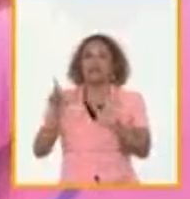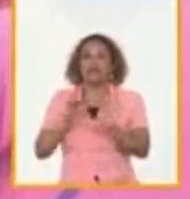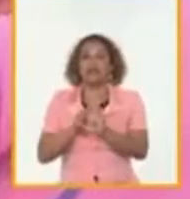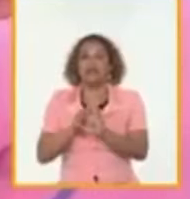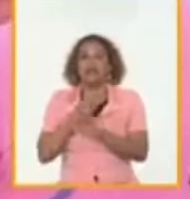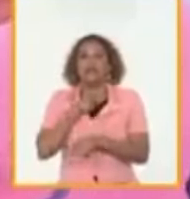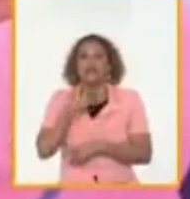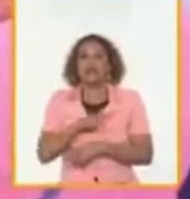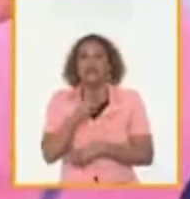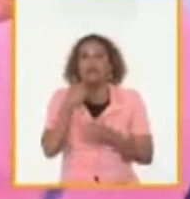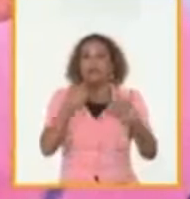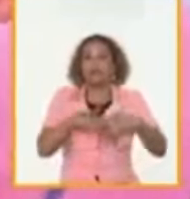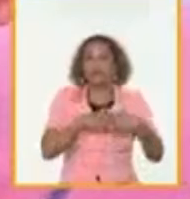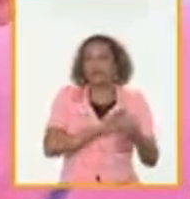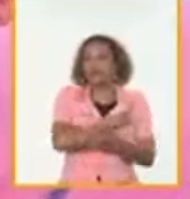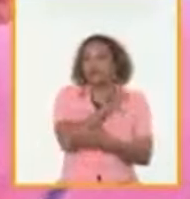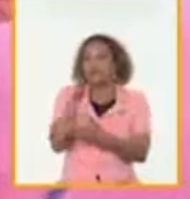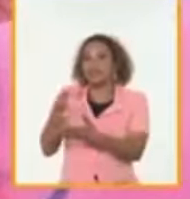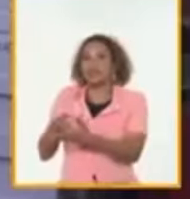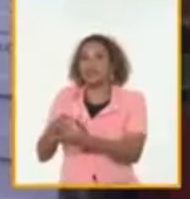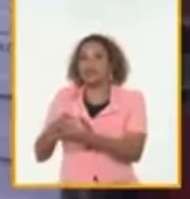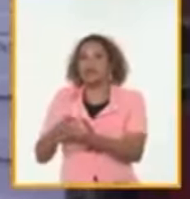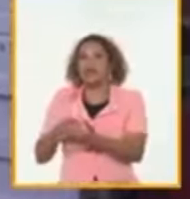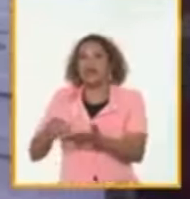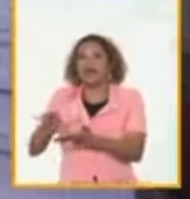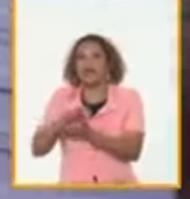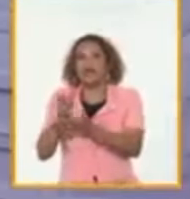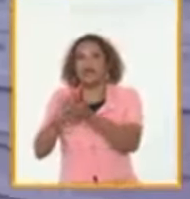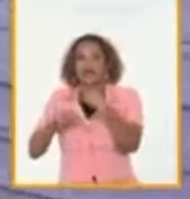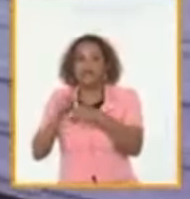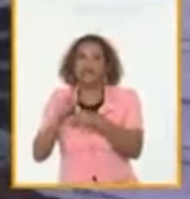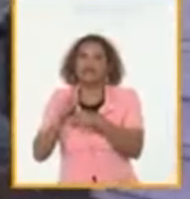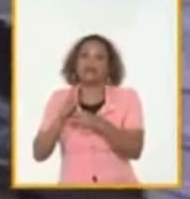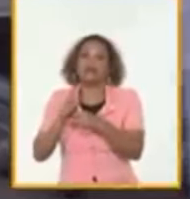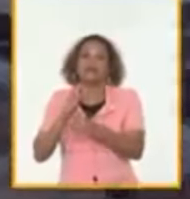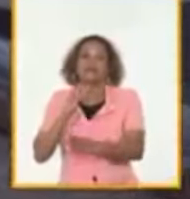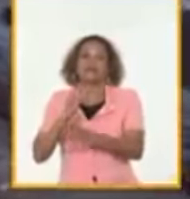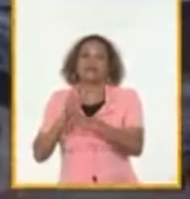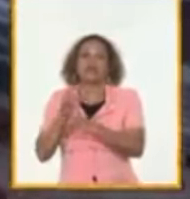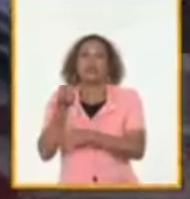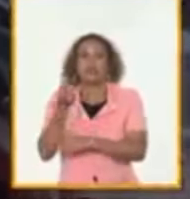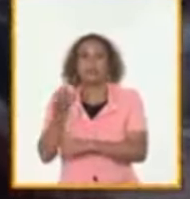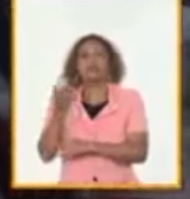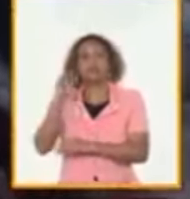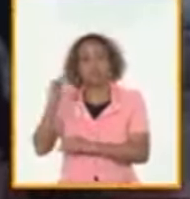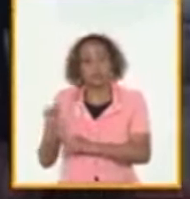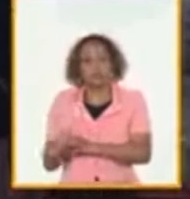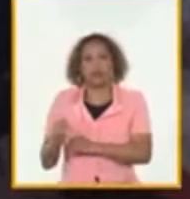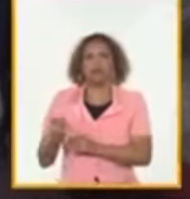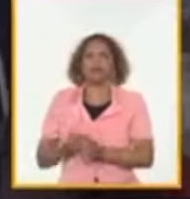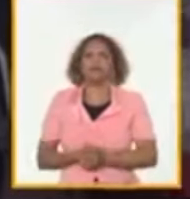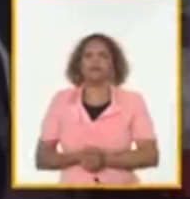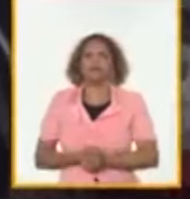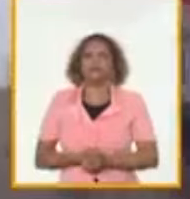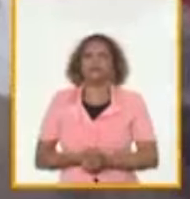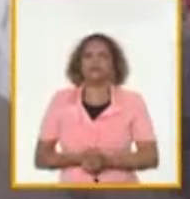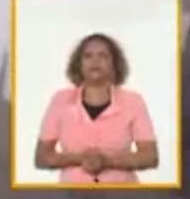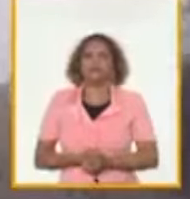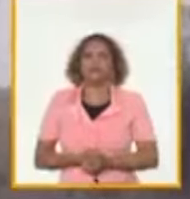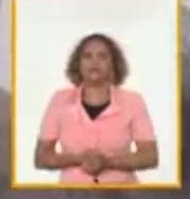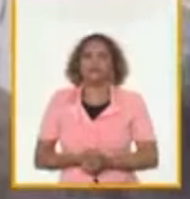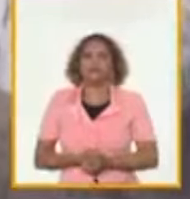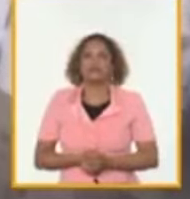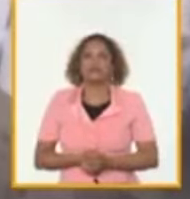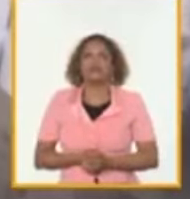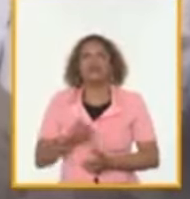acopio o sale directo del productor al punto de venta eh los precios Estamos seguros que pueden continuar bajando y es una de las